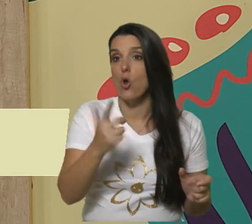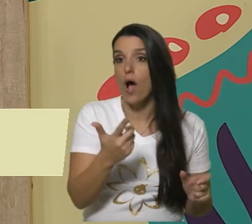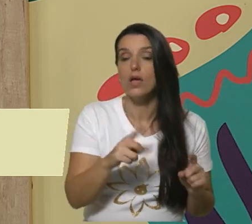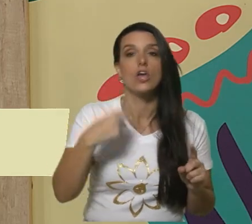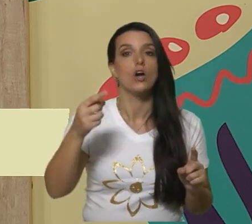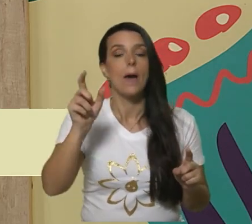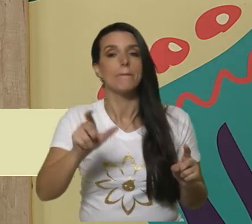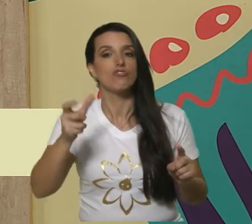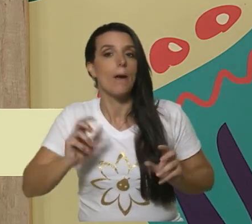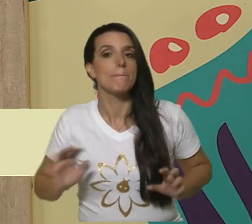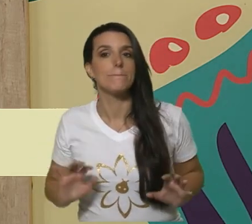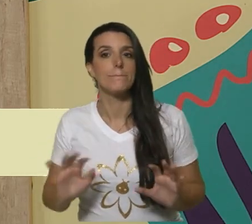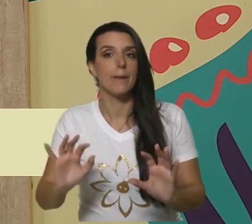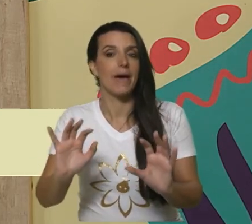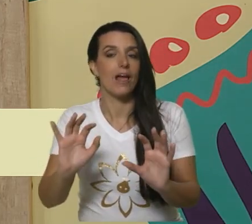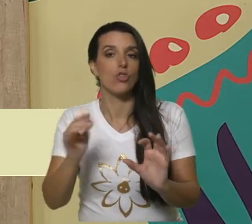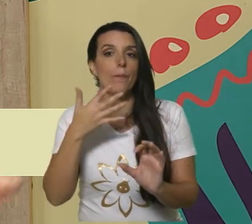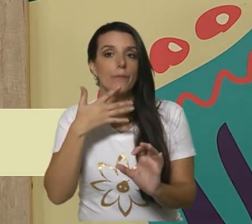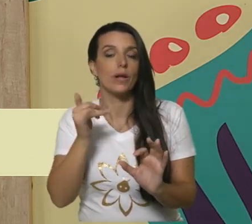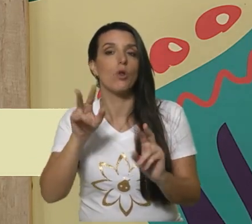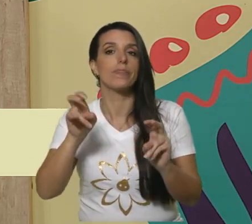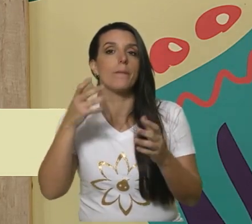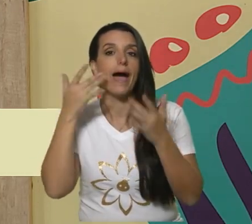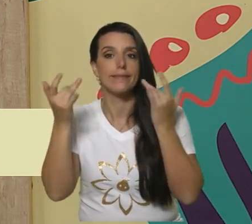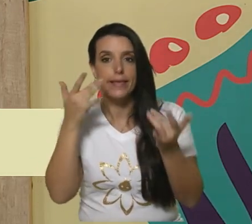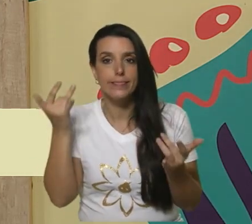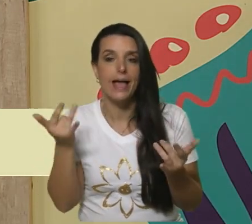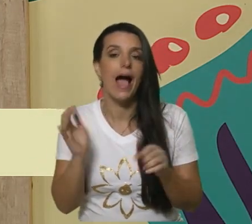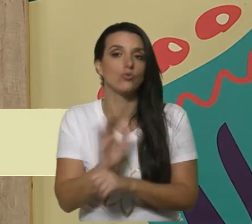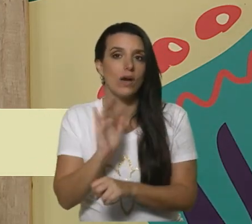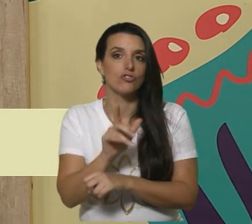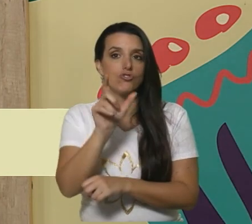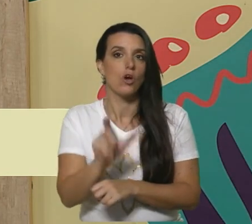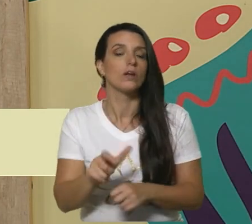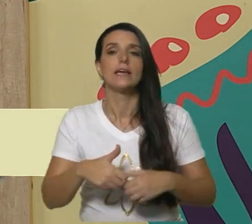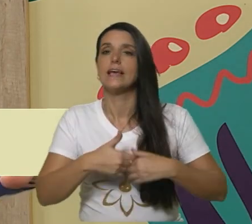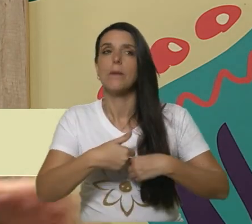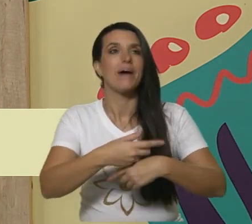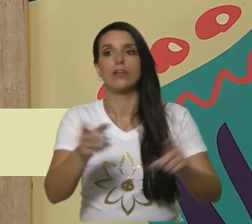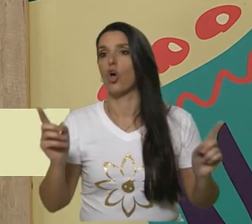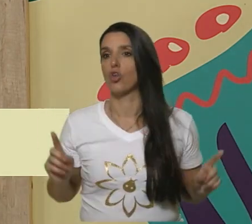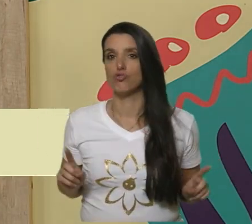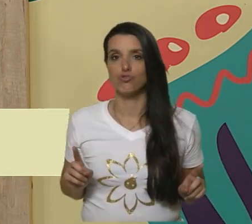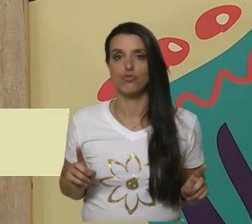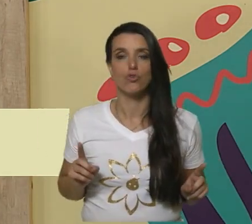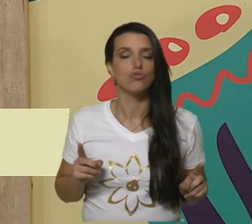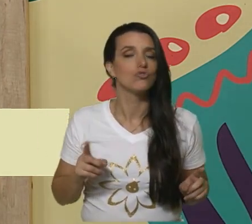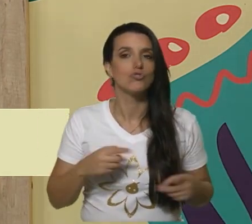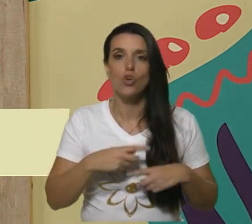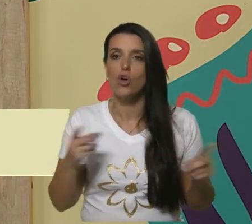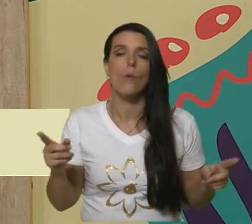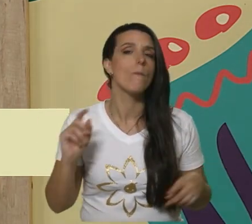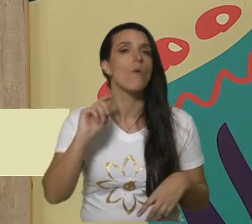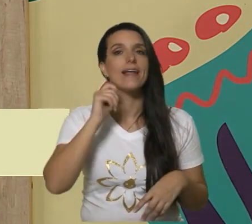personas que se están formando en el en el en la la actuación y es para todos es muy pero muy eh